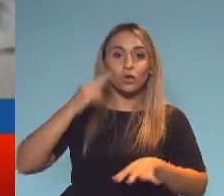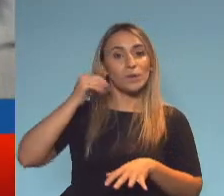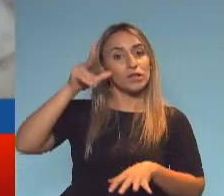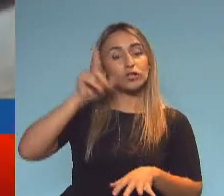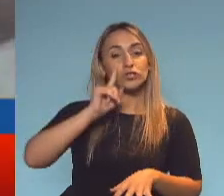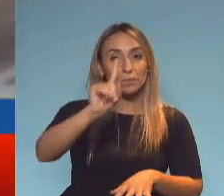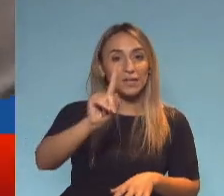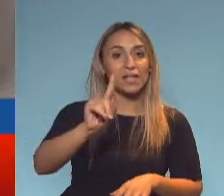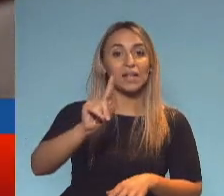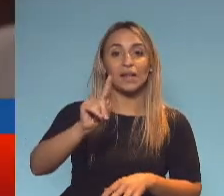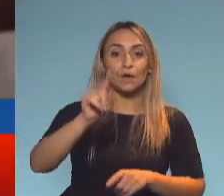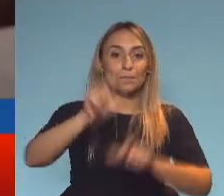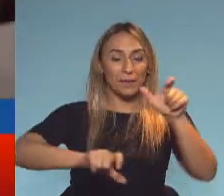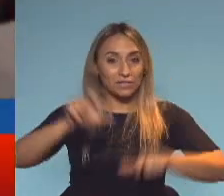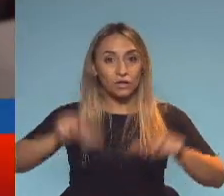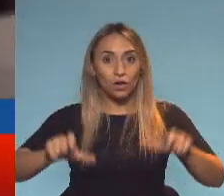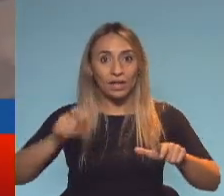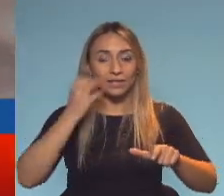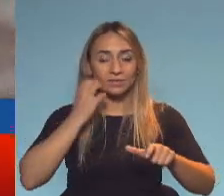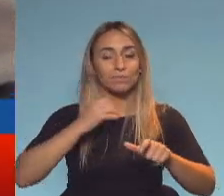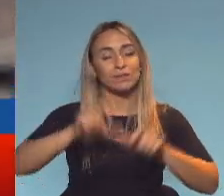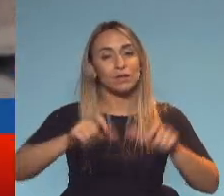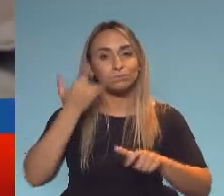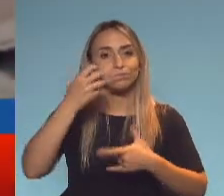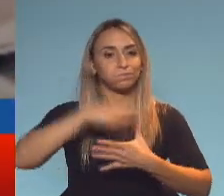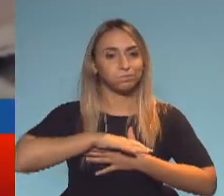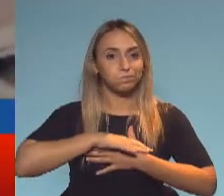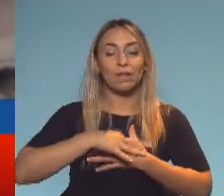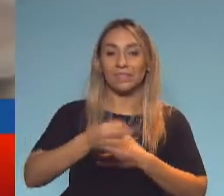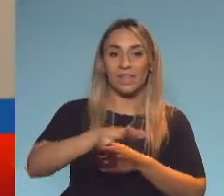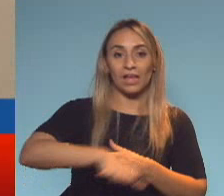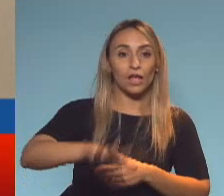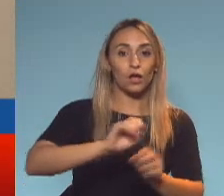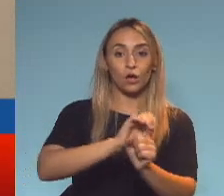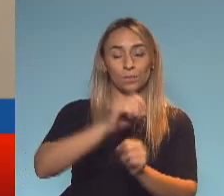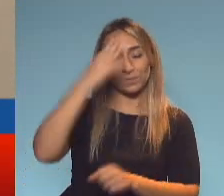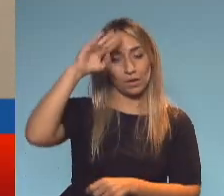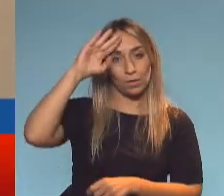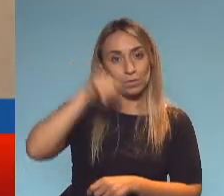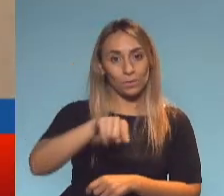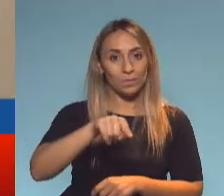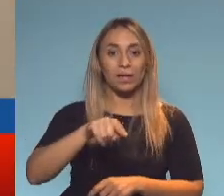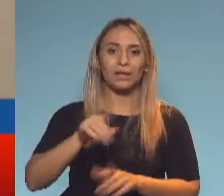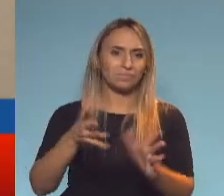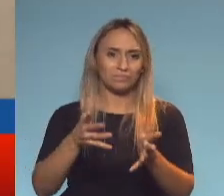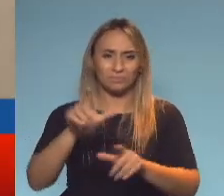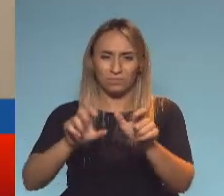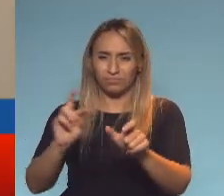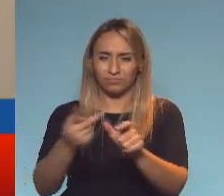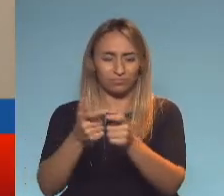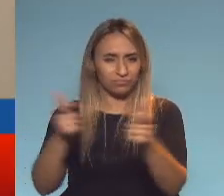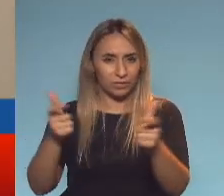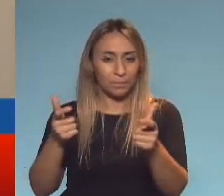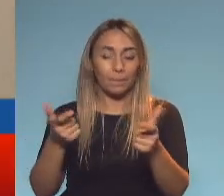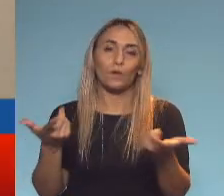98.000 casos de coronavirus en la isla, con más de 550 muertos. Comparativamente, por supuesto,